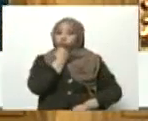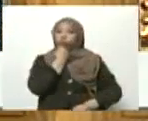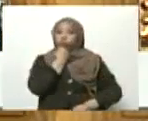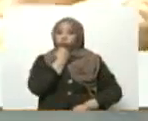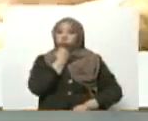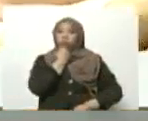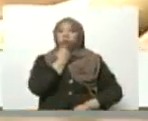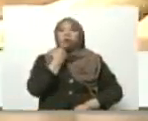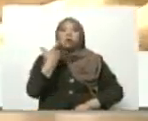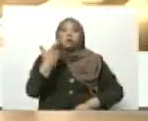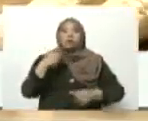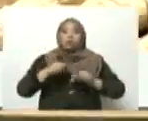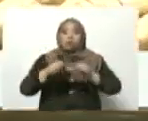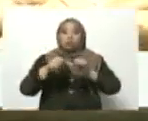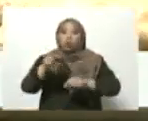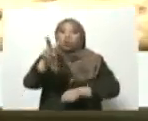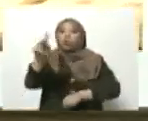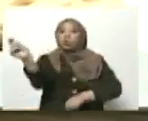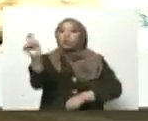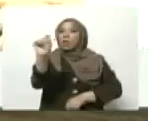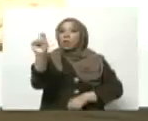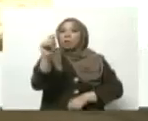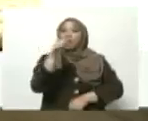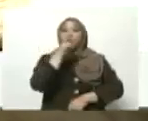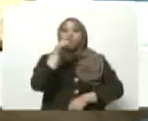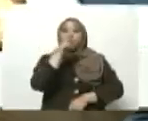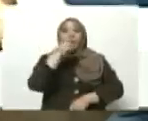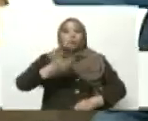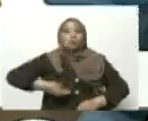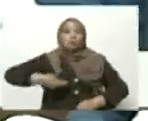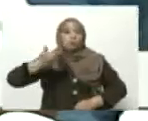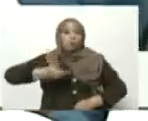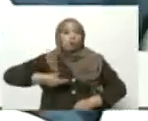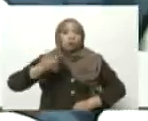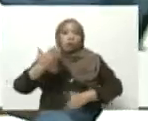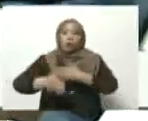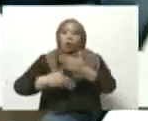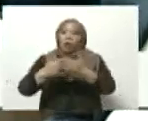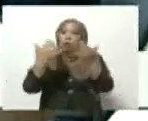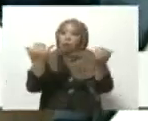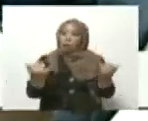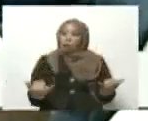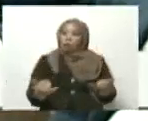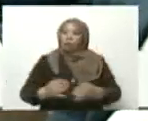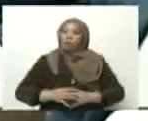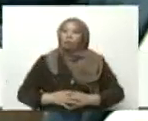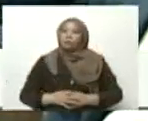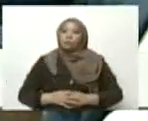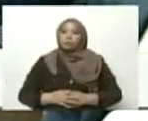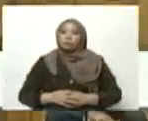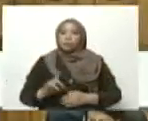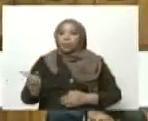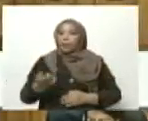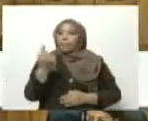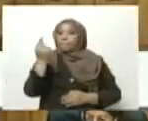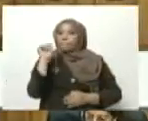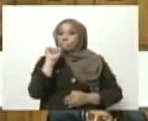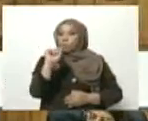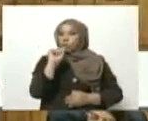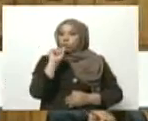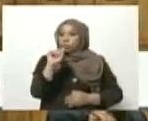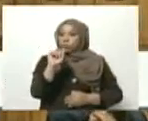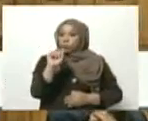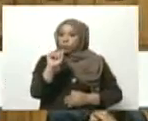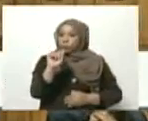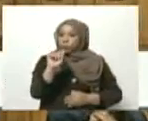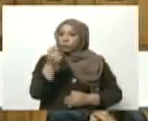apenas 2 semanas y contiene gran cantidad de información poco conocida hasta este momento. Entonces, el primer punto, el libro